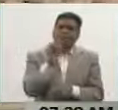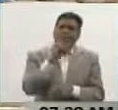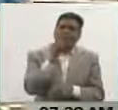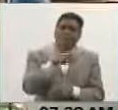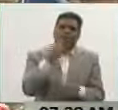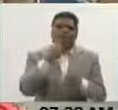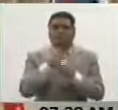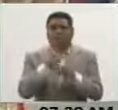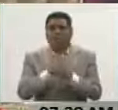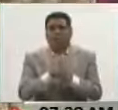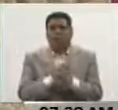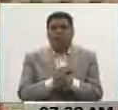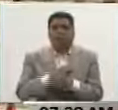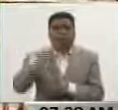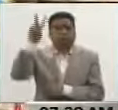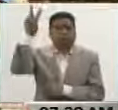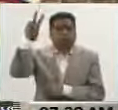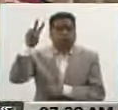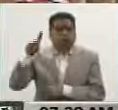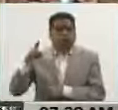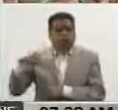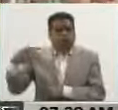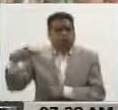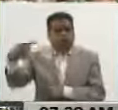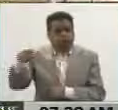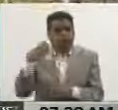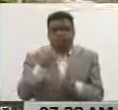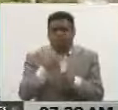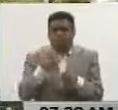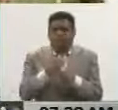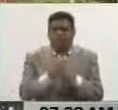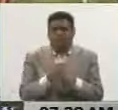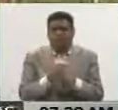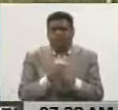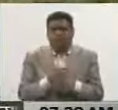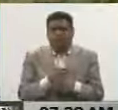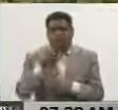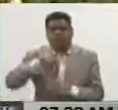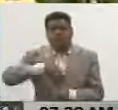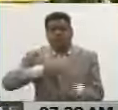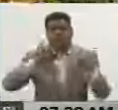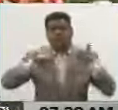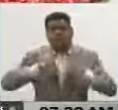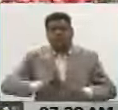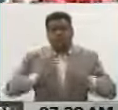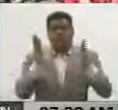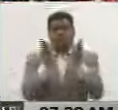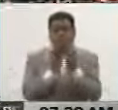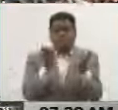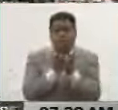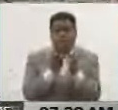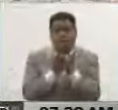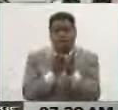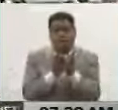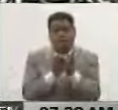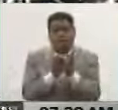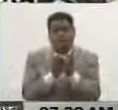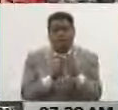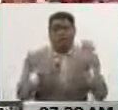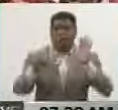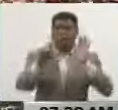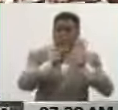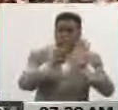Todos los días trabajando para que nuestros muchachos tengan sus escuelas, sus